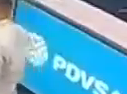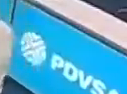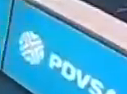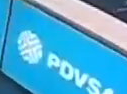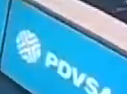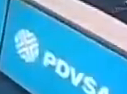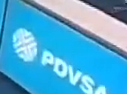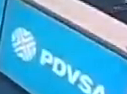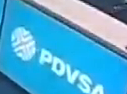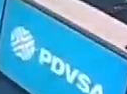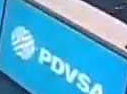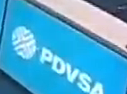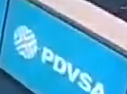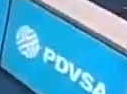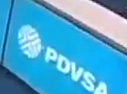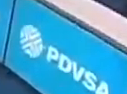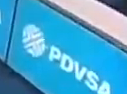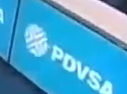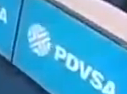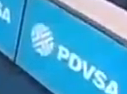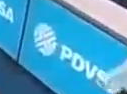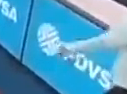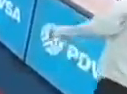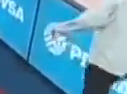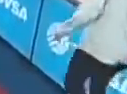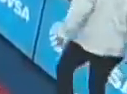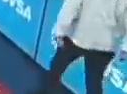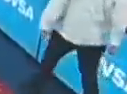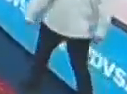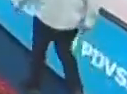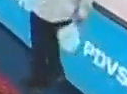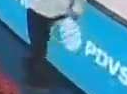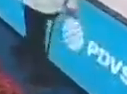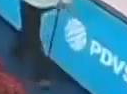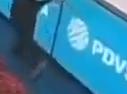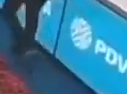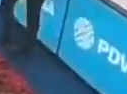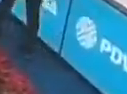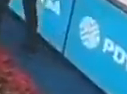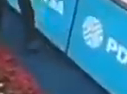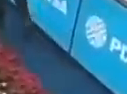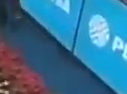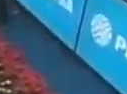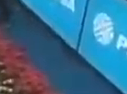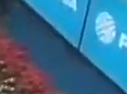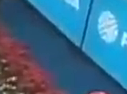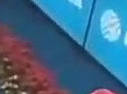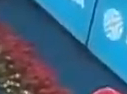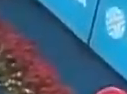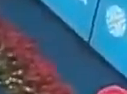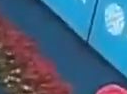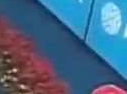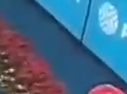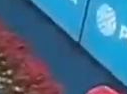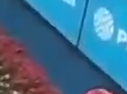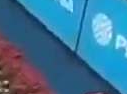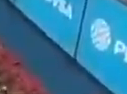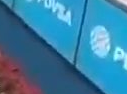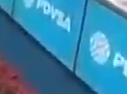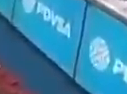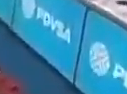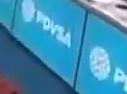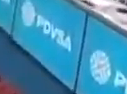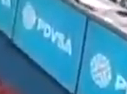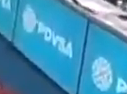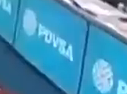secando rememora el viejo golpe gaitero. De la pastora al zaralito, de un caraqueño siciliano, que